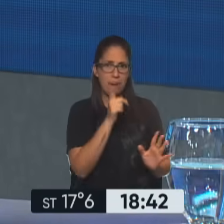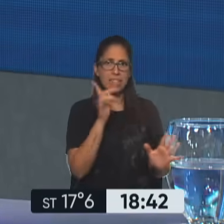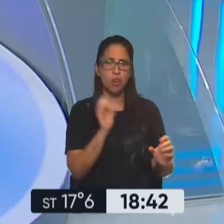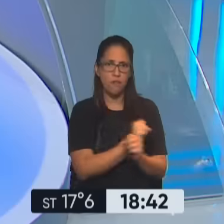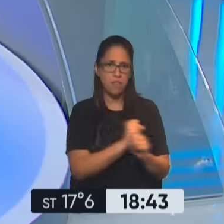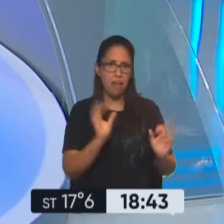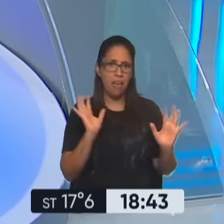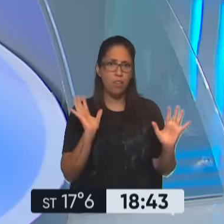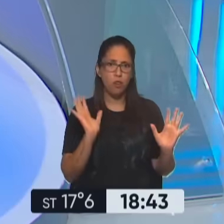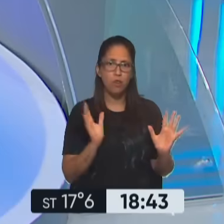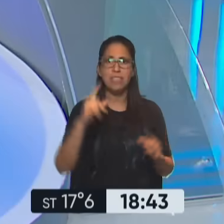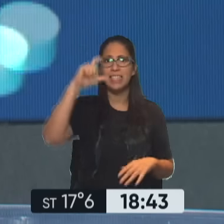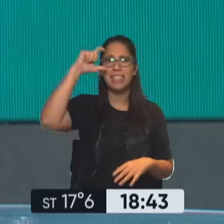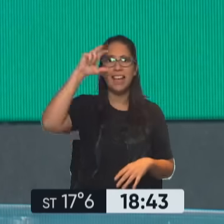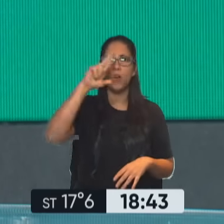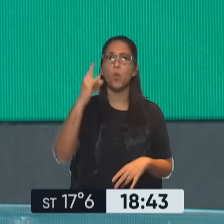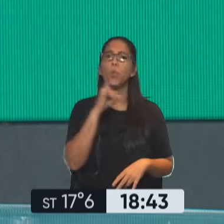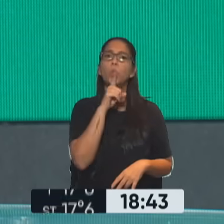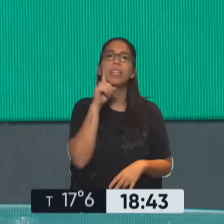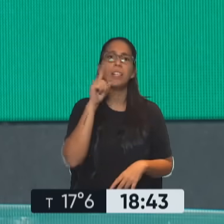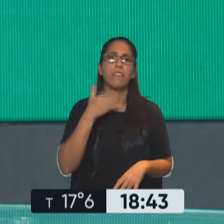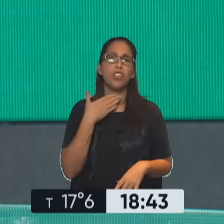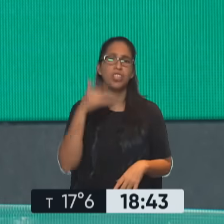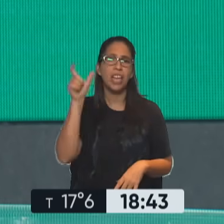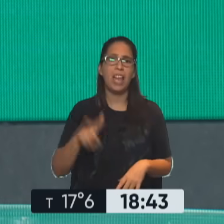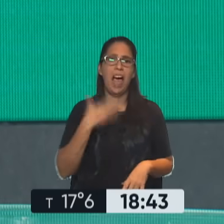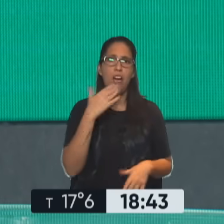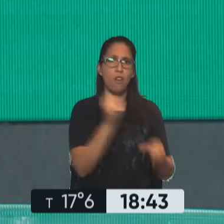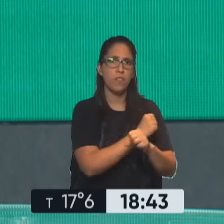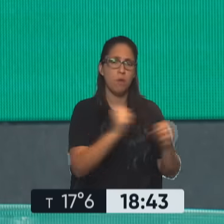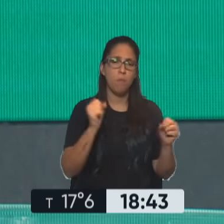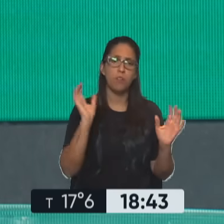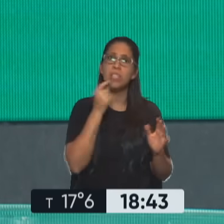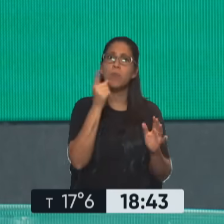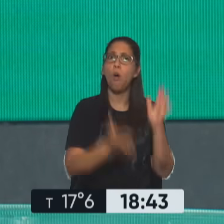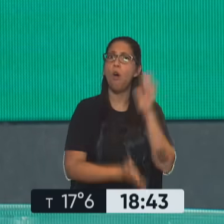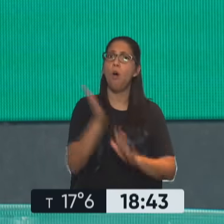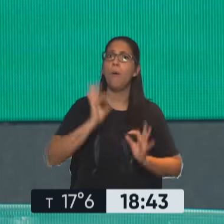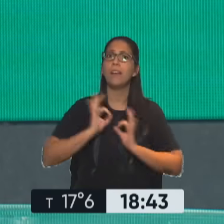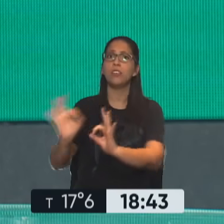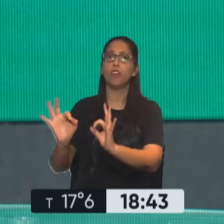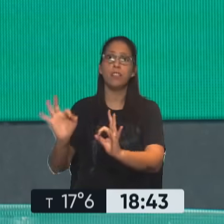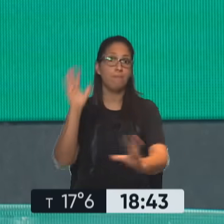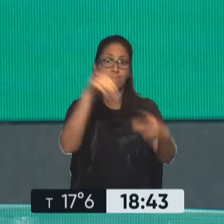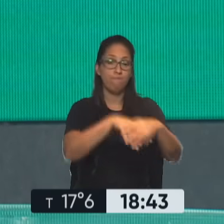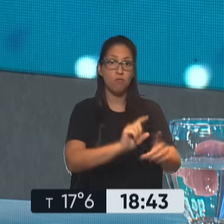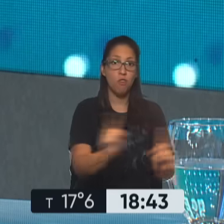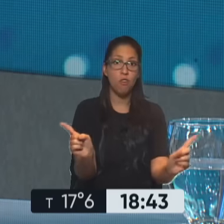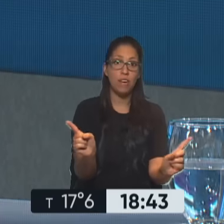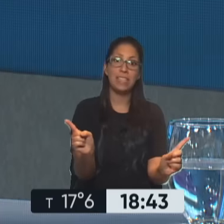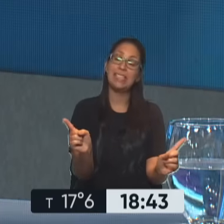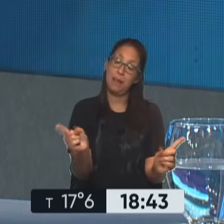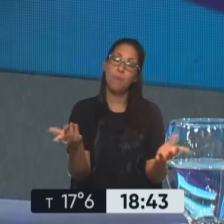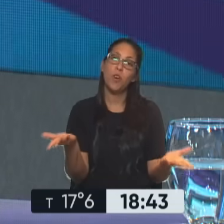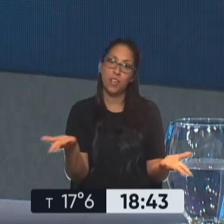Pero digo. Confirmó Cerruti. Bueno, entonces, si vos tenés si te va de vacanza, no vas a votar. Bueno, por eso